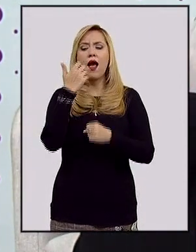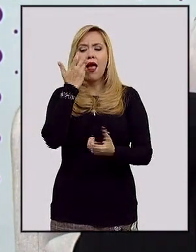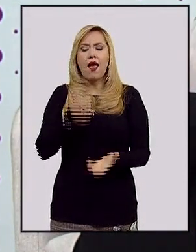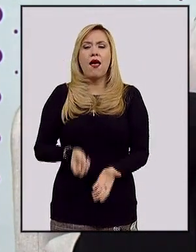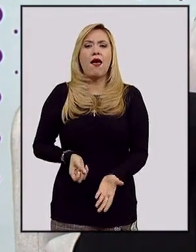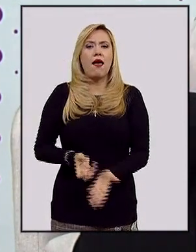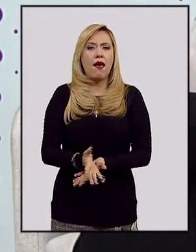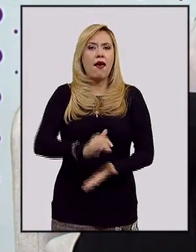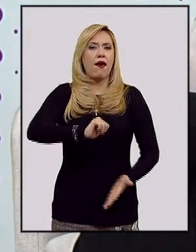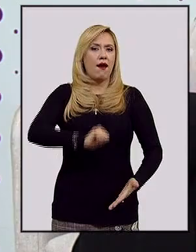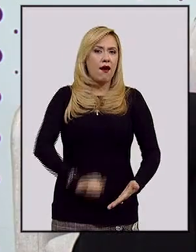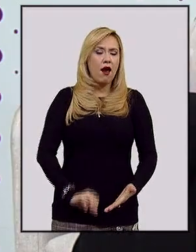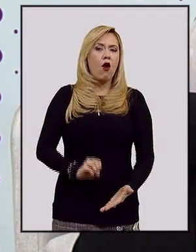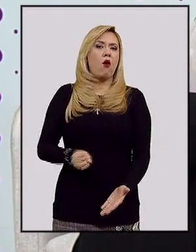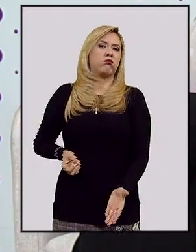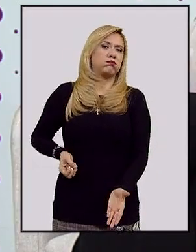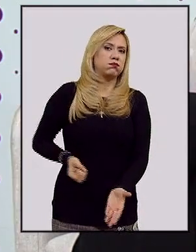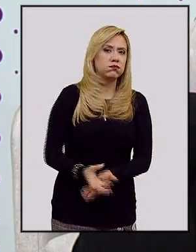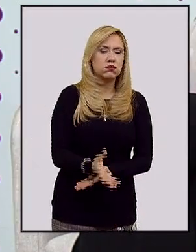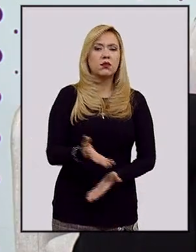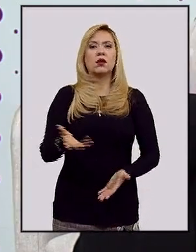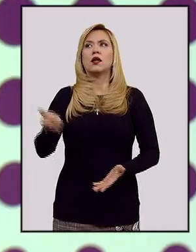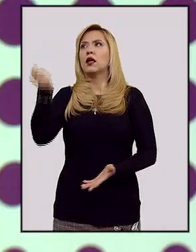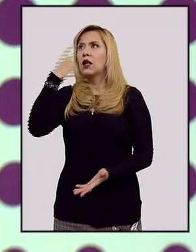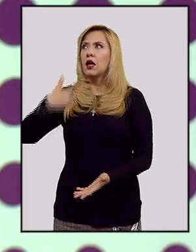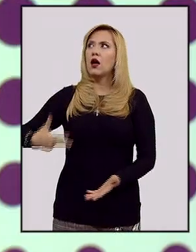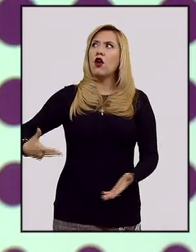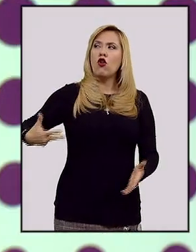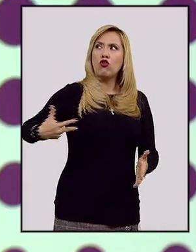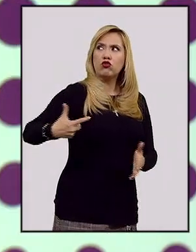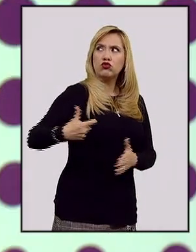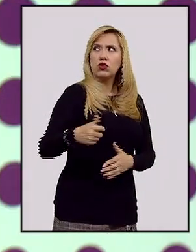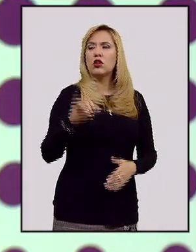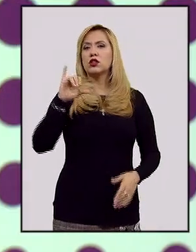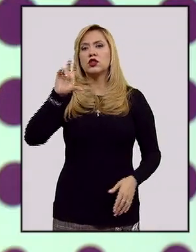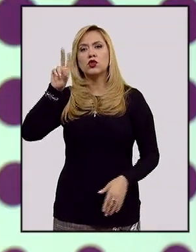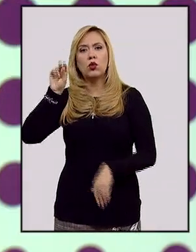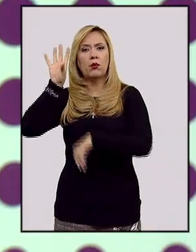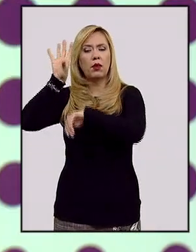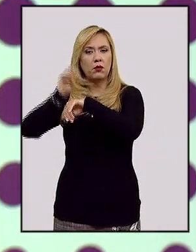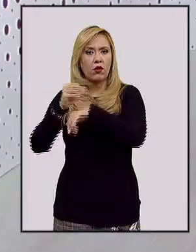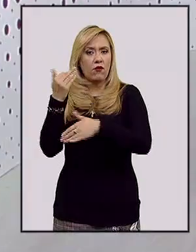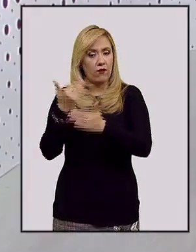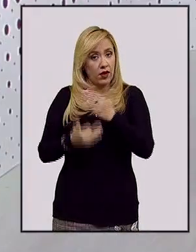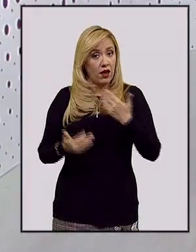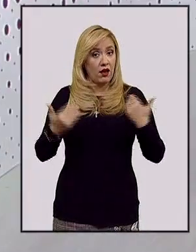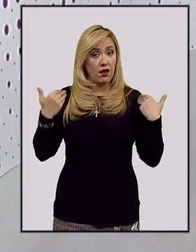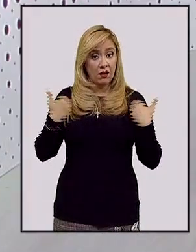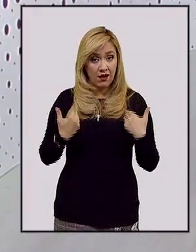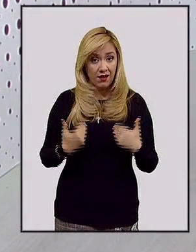y pasa también por la medicalización del embarazo, ¿no? Hay esfuerzos ahora para,